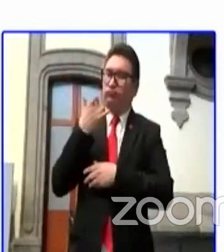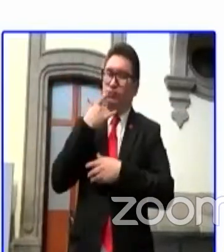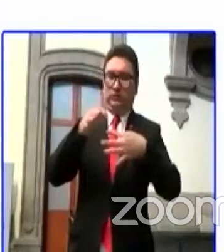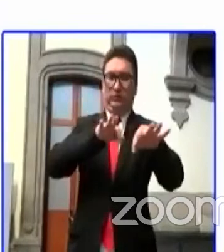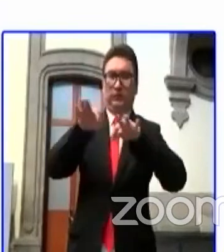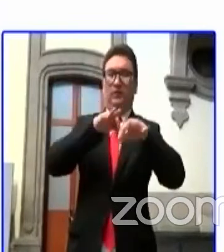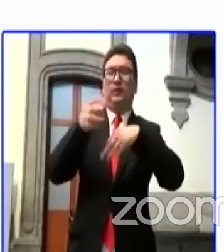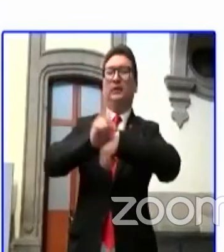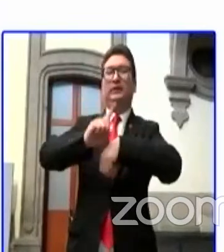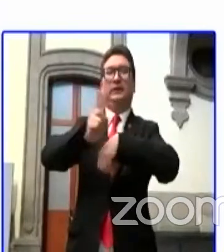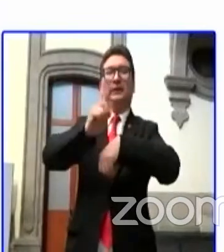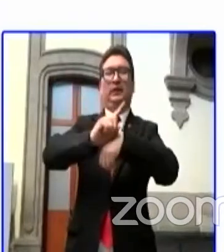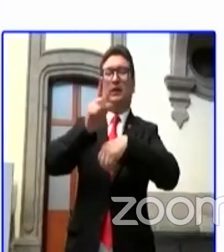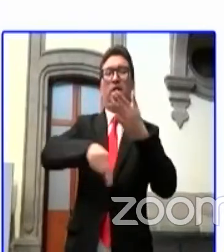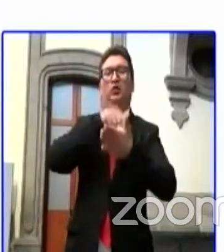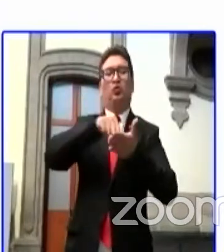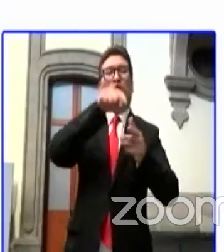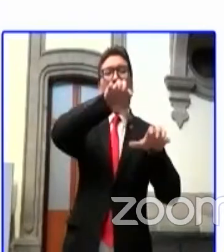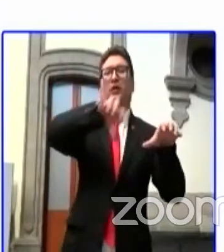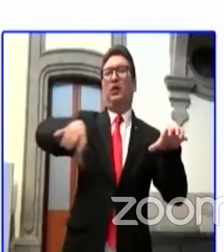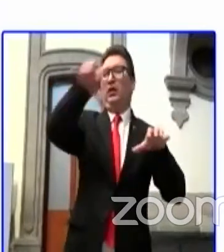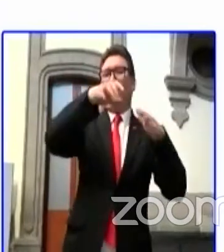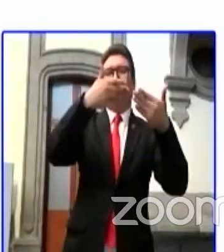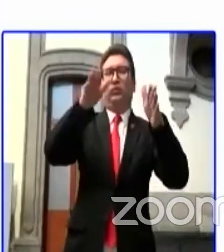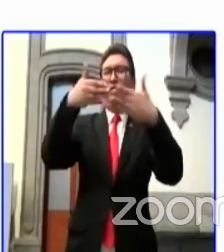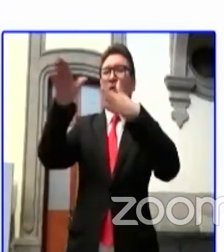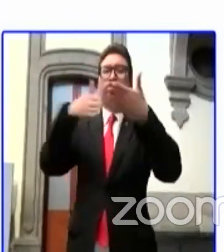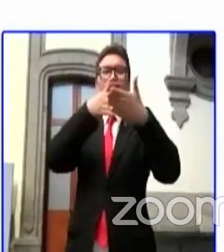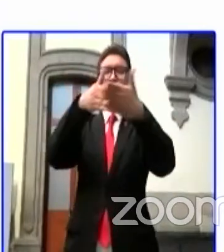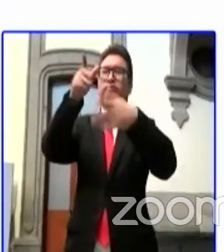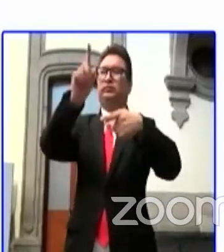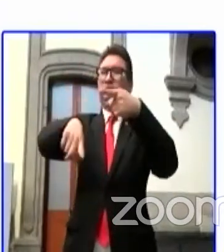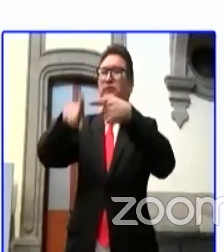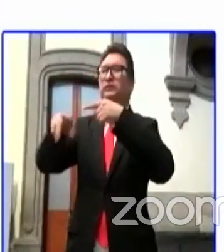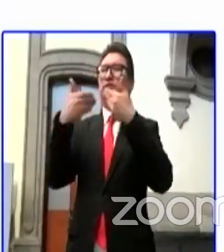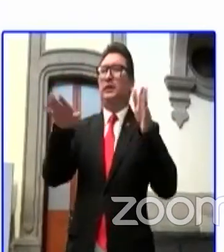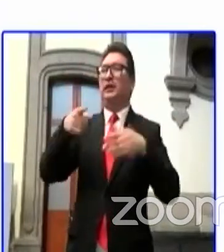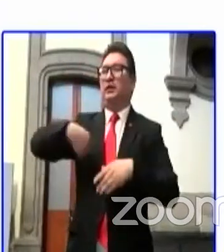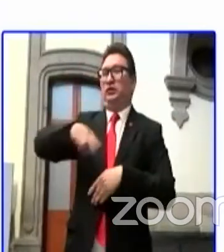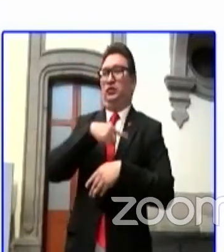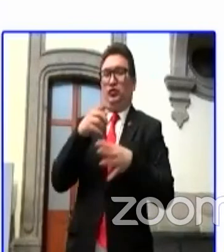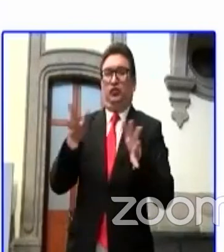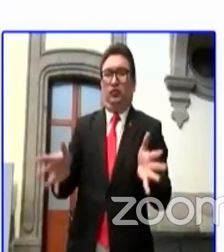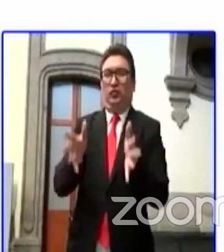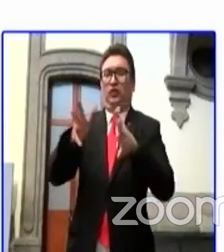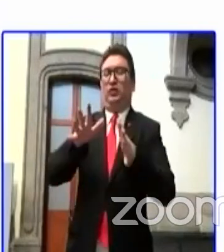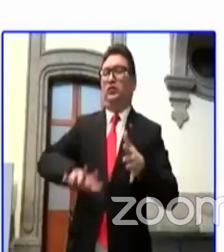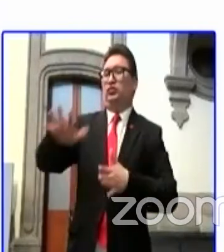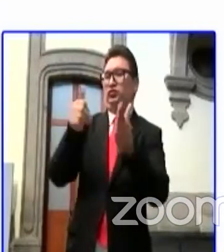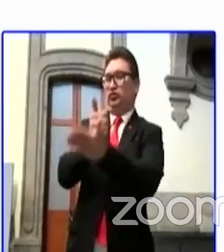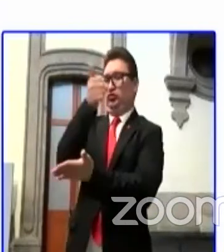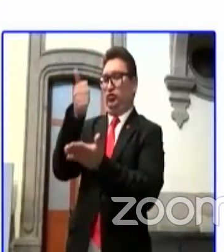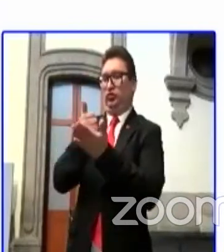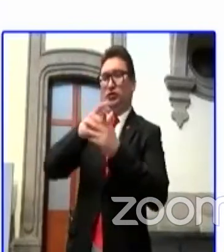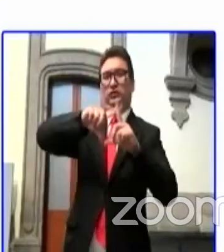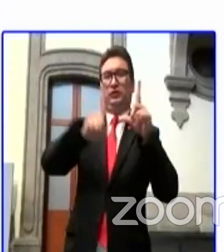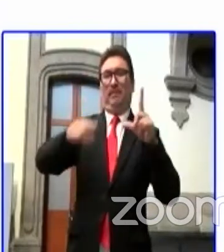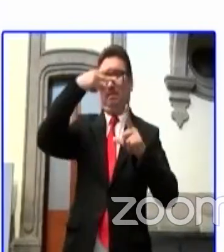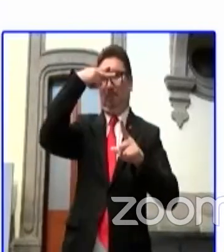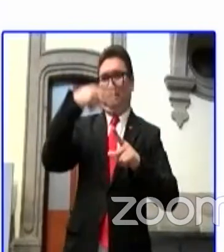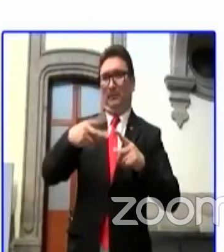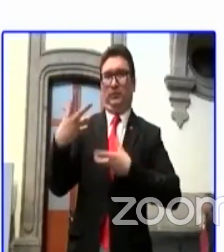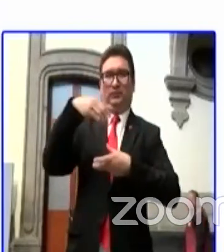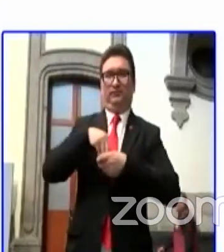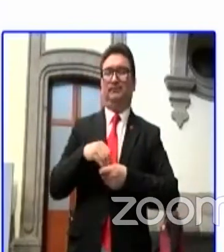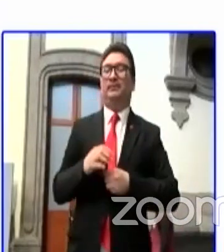día haya más espacios en donde se eliminen barreras y construyamos una ciudad y un México incluyente.